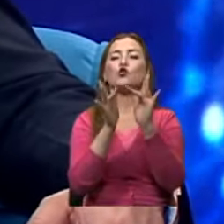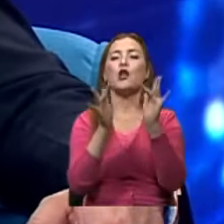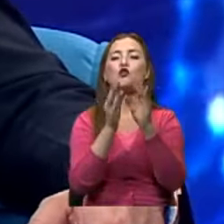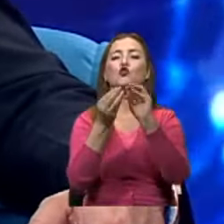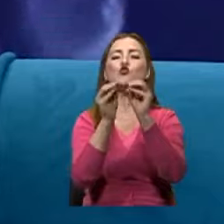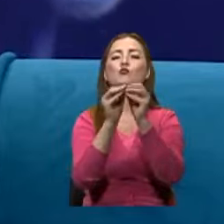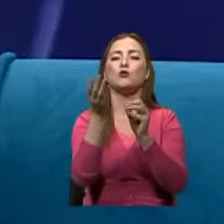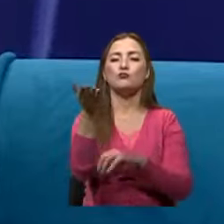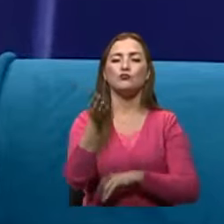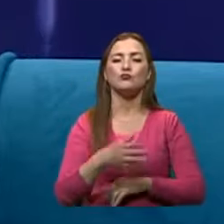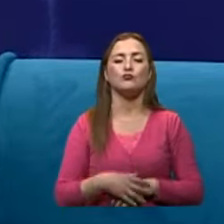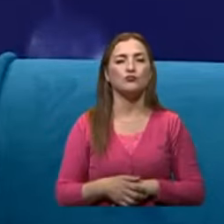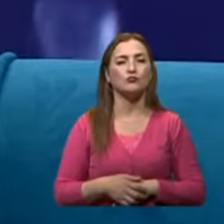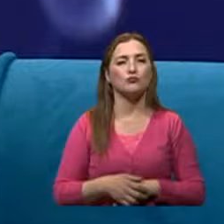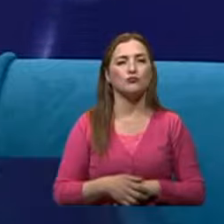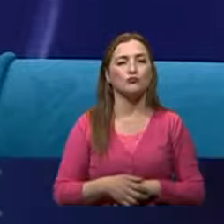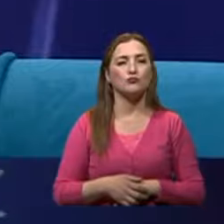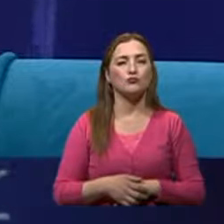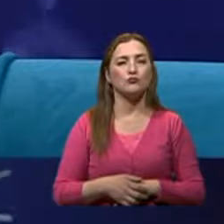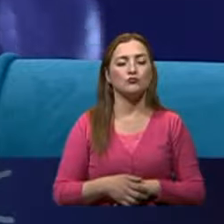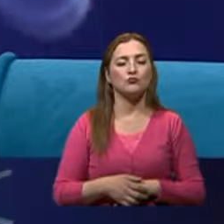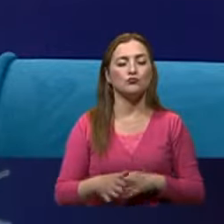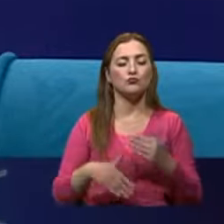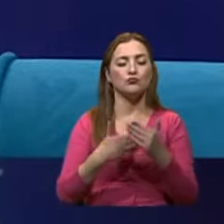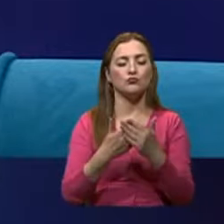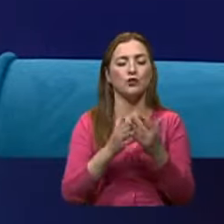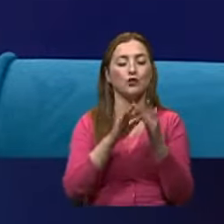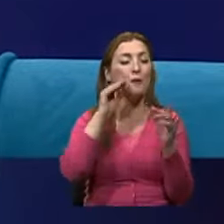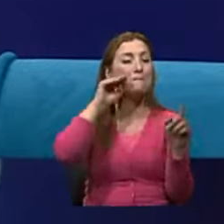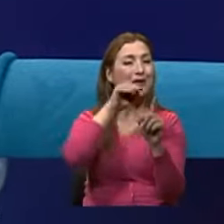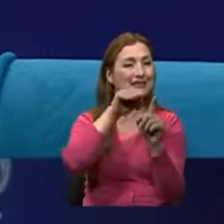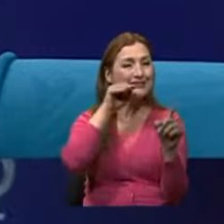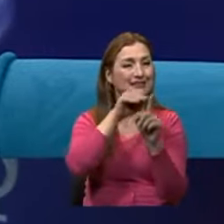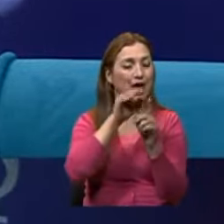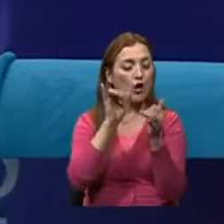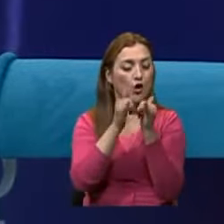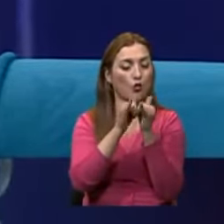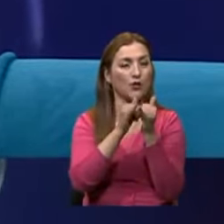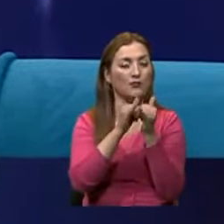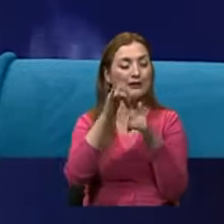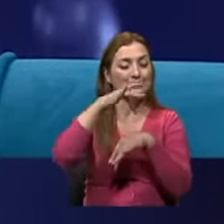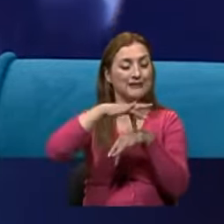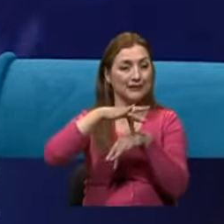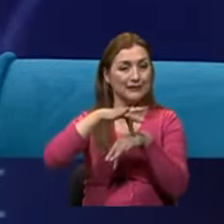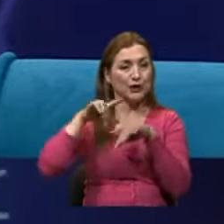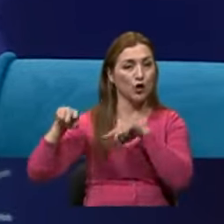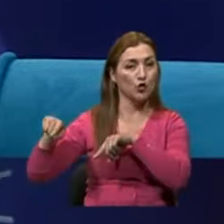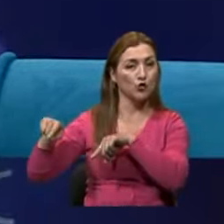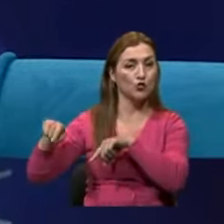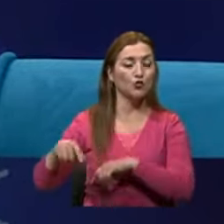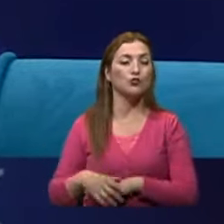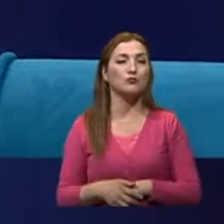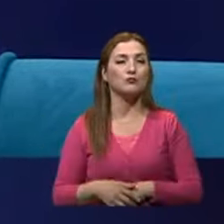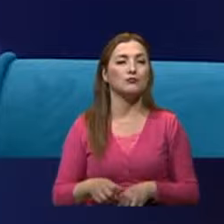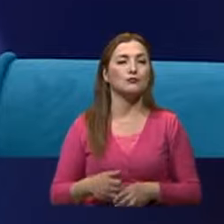por favor. Claro, mis números de contacto, todo a través de mensaje por WhatsApp para citas, son el